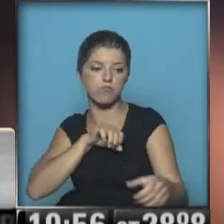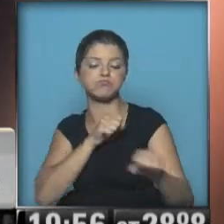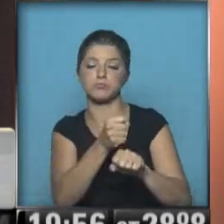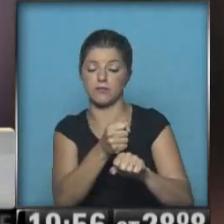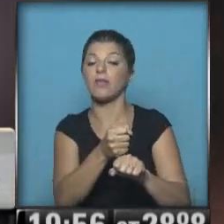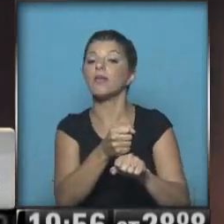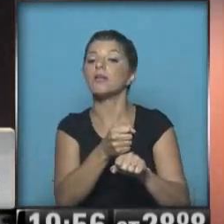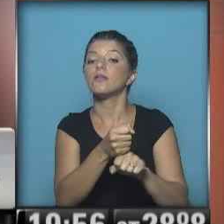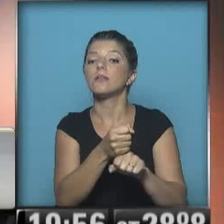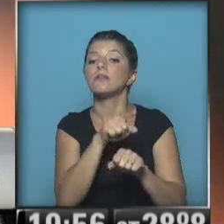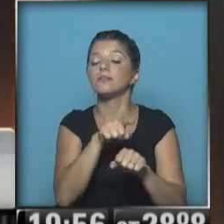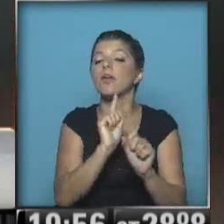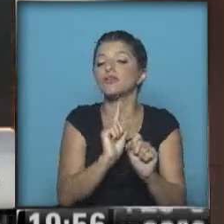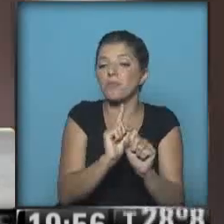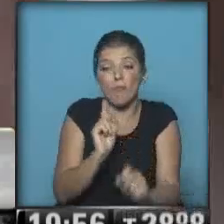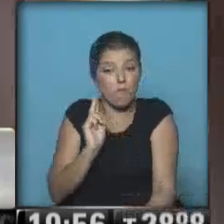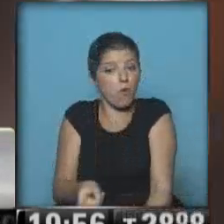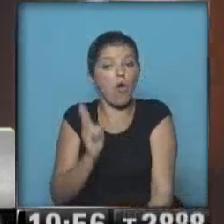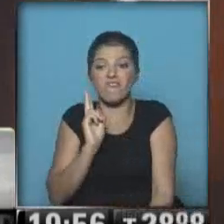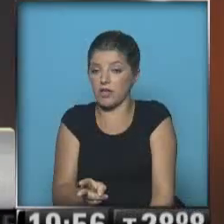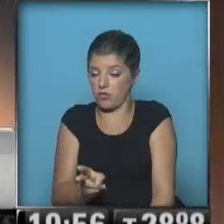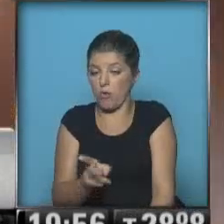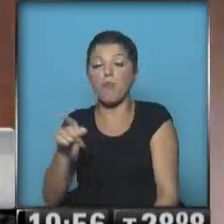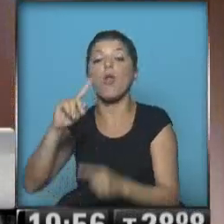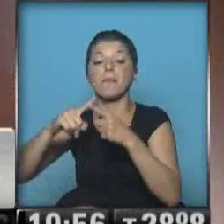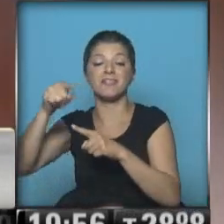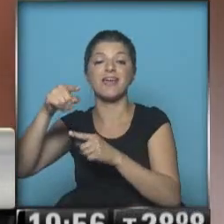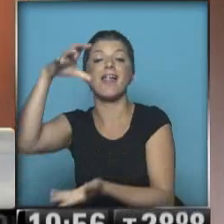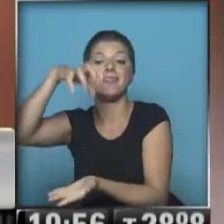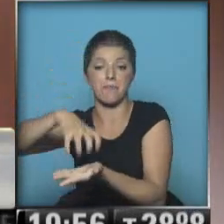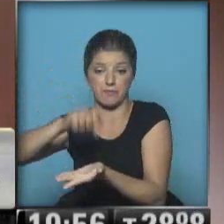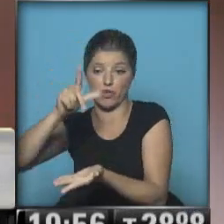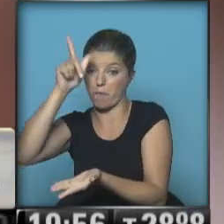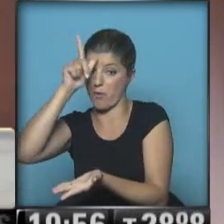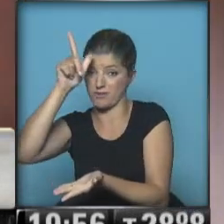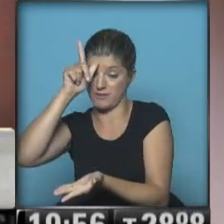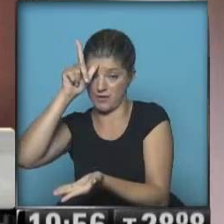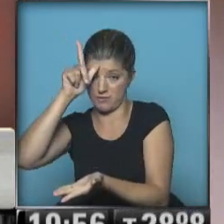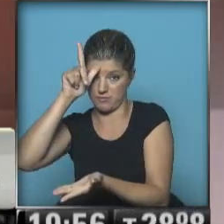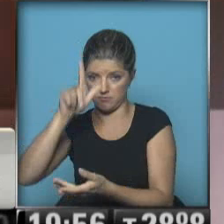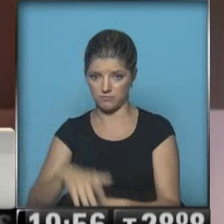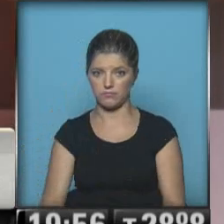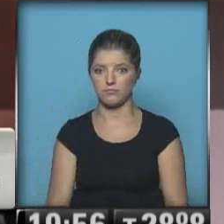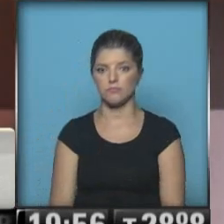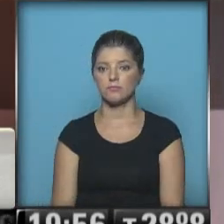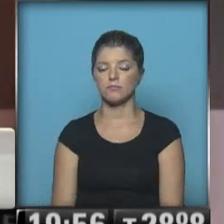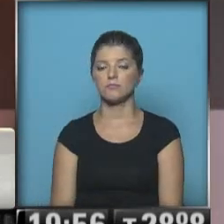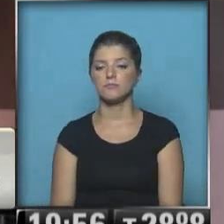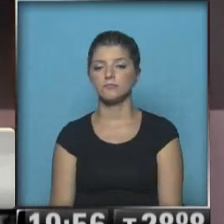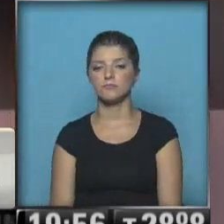de estrangulamiento, lo que está prohibido bajo las políticas del Departamento de Policía de esa ciudad.